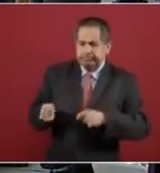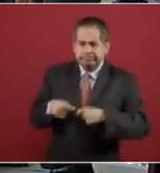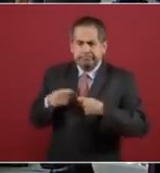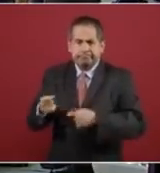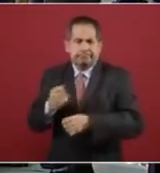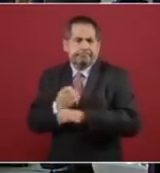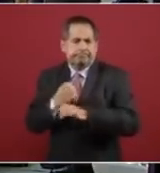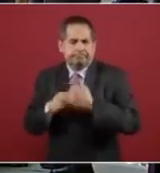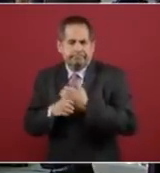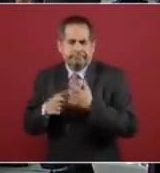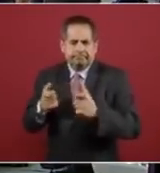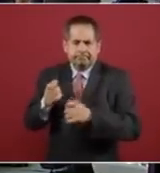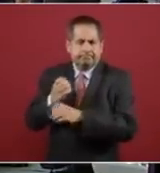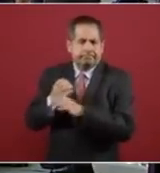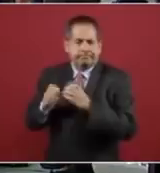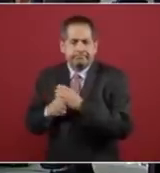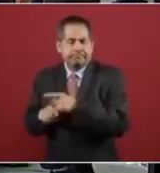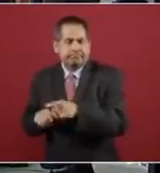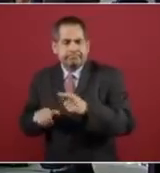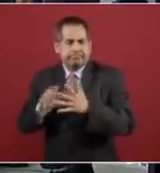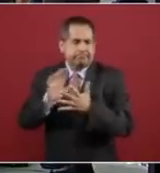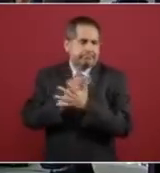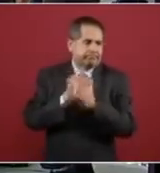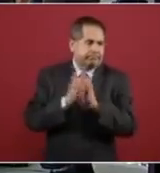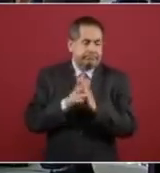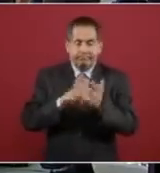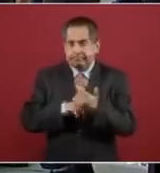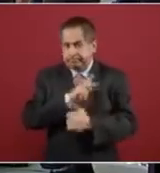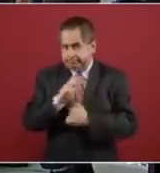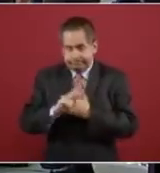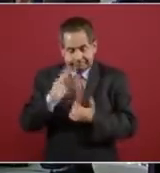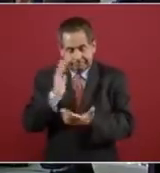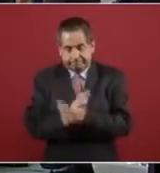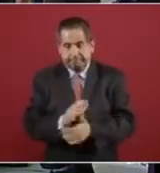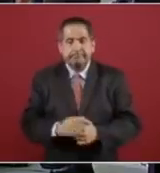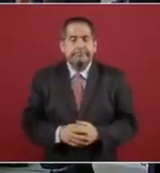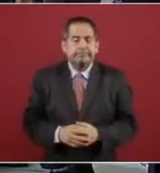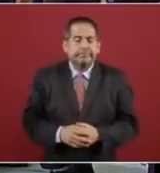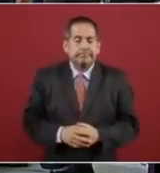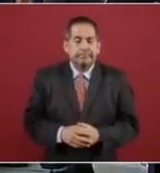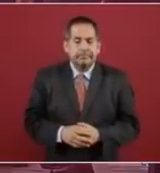hará una propuesta al gobierno del país vecino con cordialidad. Sí, estamos